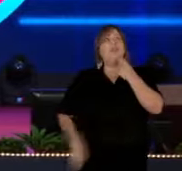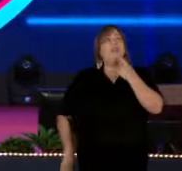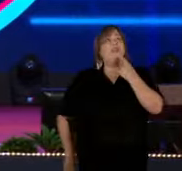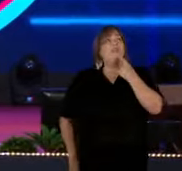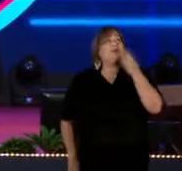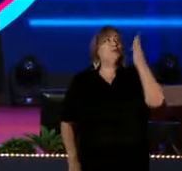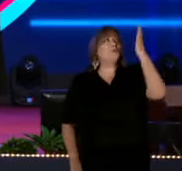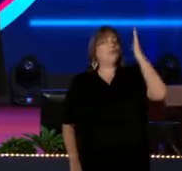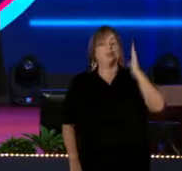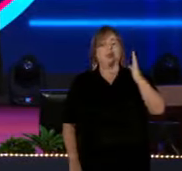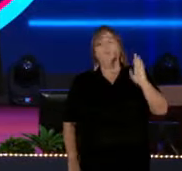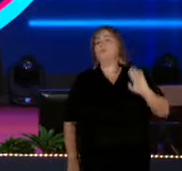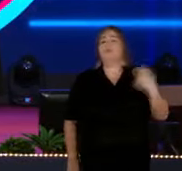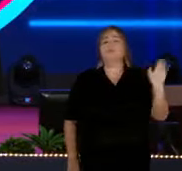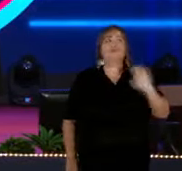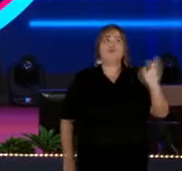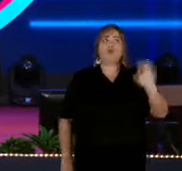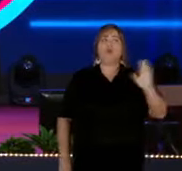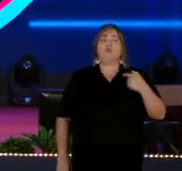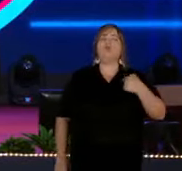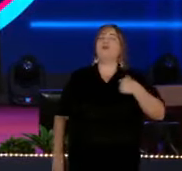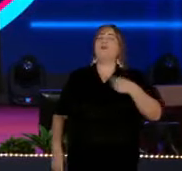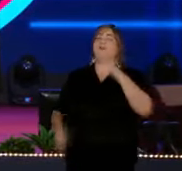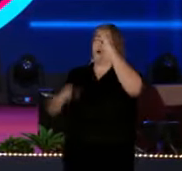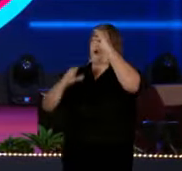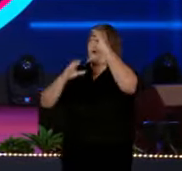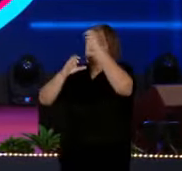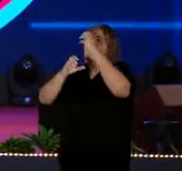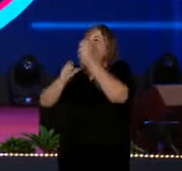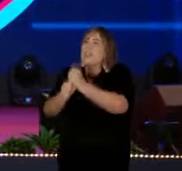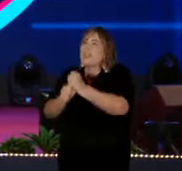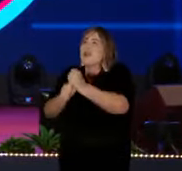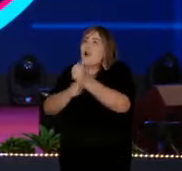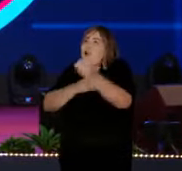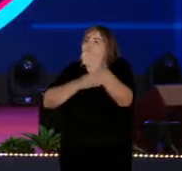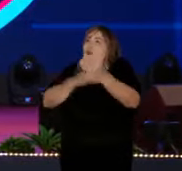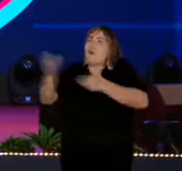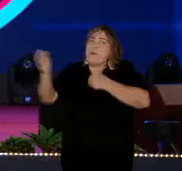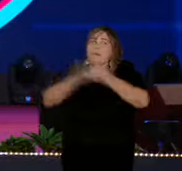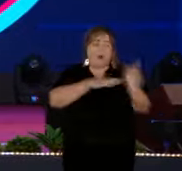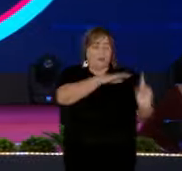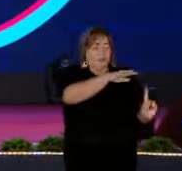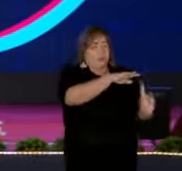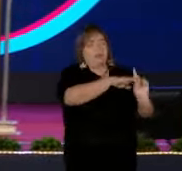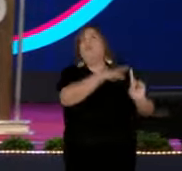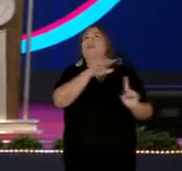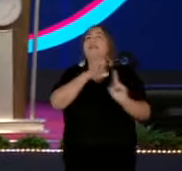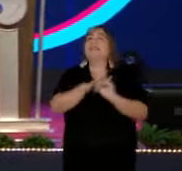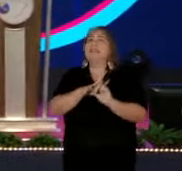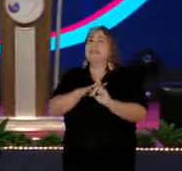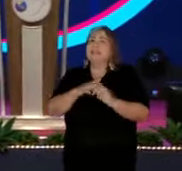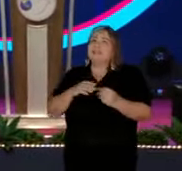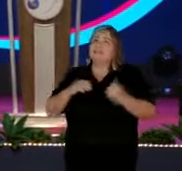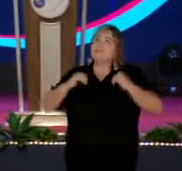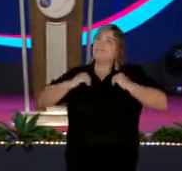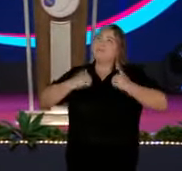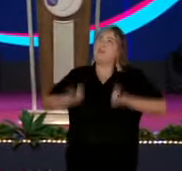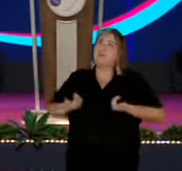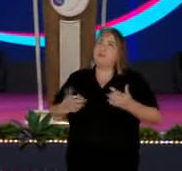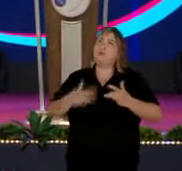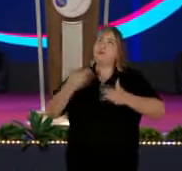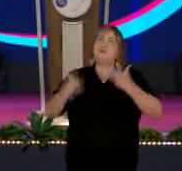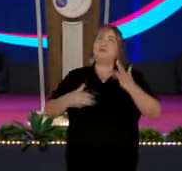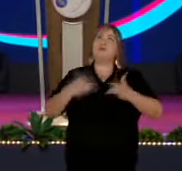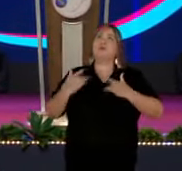Dios, yo en ti no confío. Pero cuando en medio de tu crisis, en medio de tu cansancio, de tu fatiga,